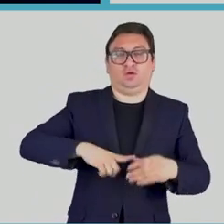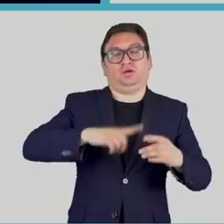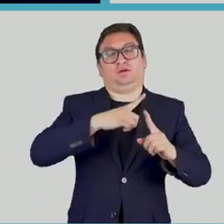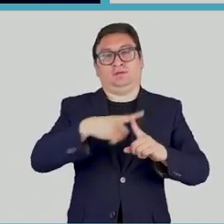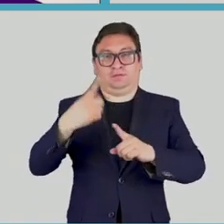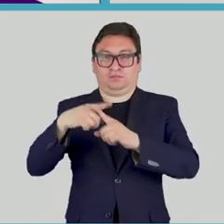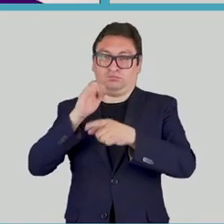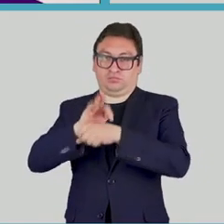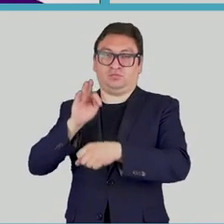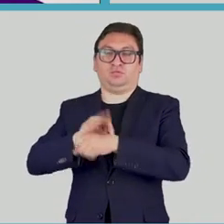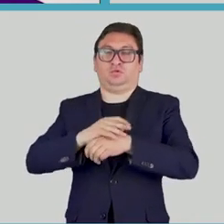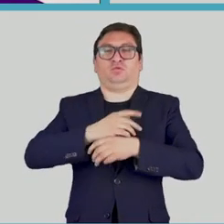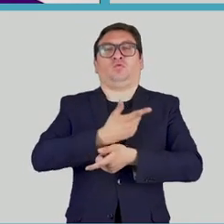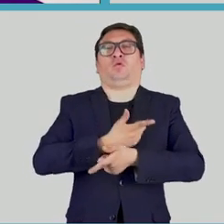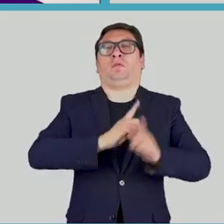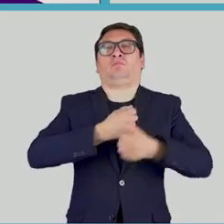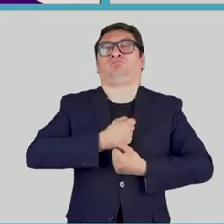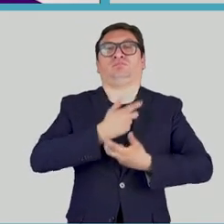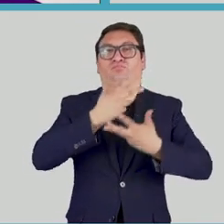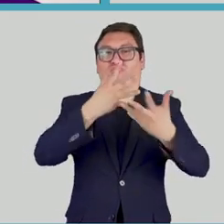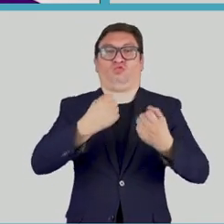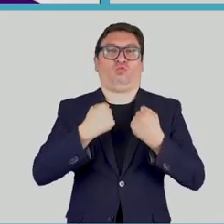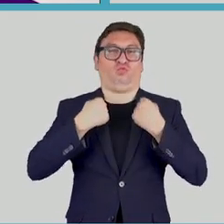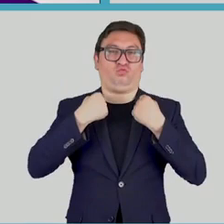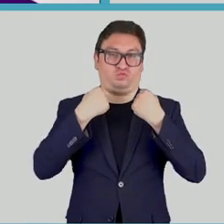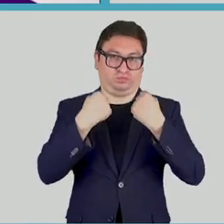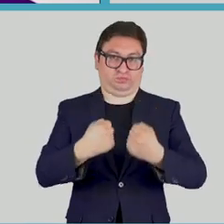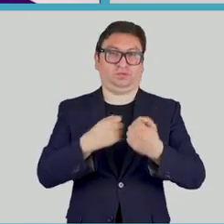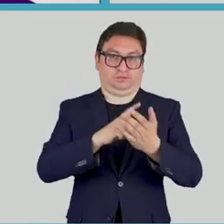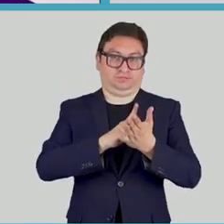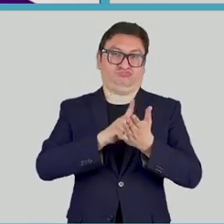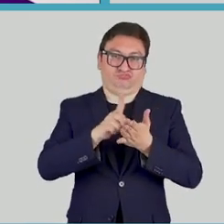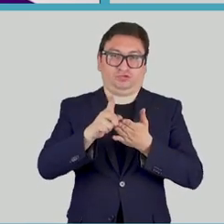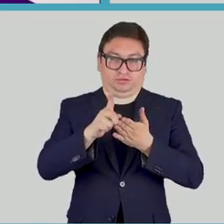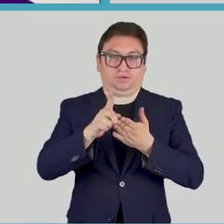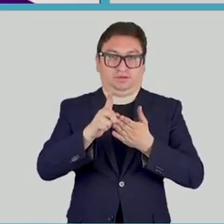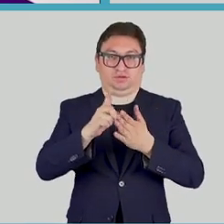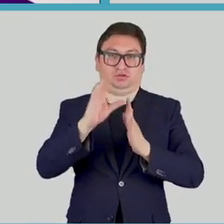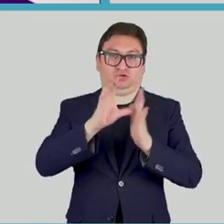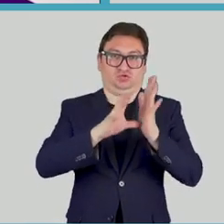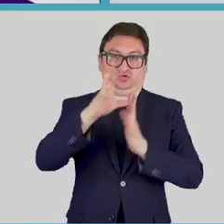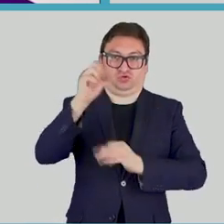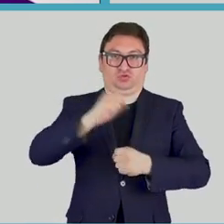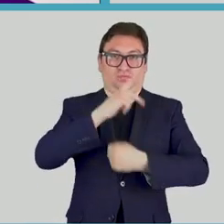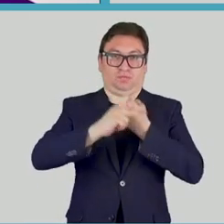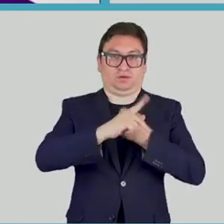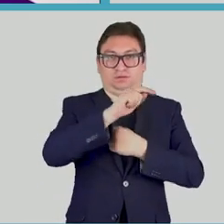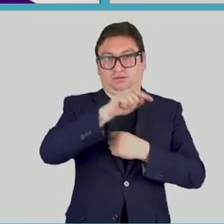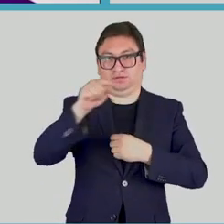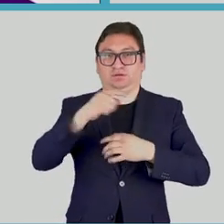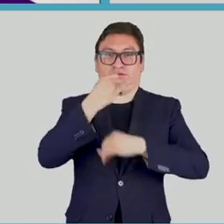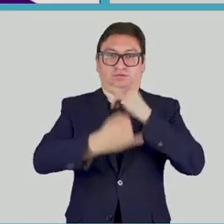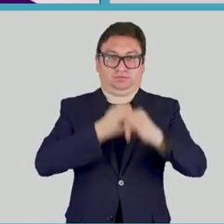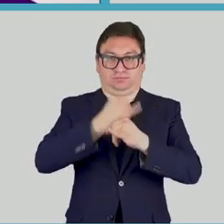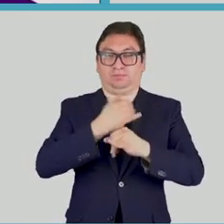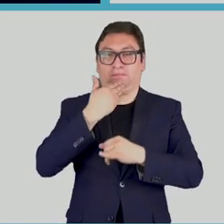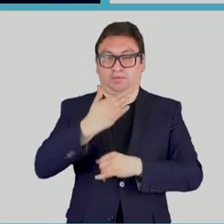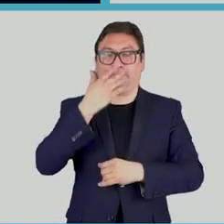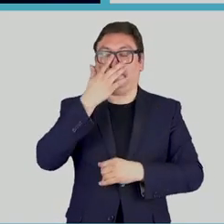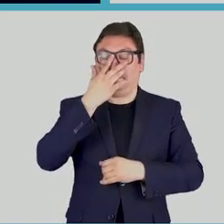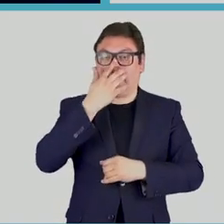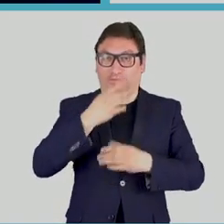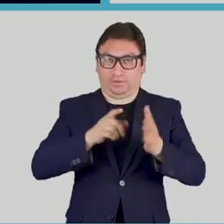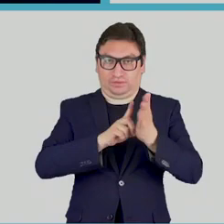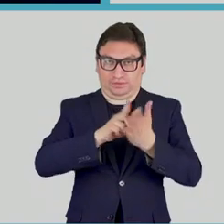democráticos modernos en fin tiene una gran fortaleza como un derecho arraigado en las constituciones de todos los países y a nivel internacional